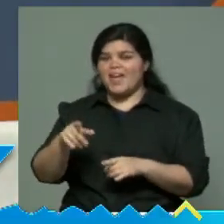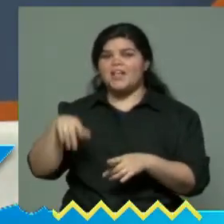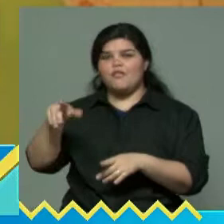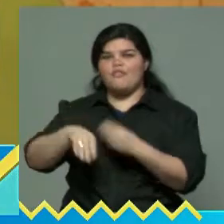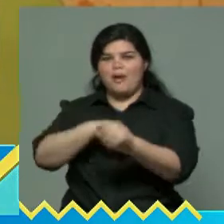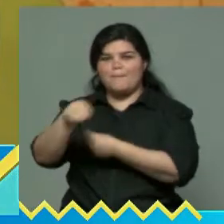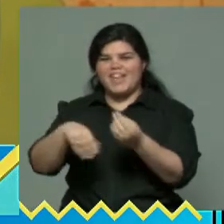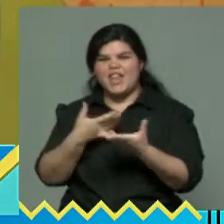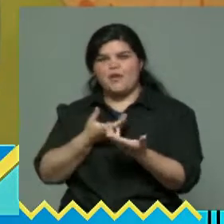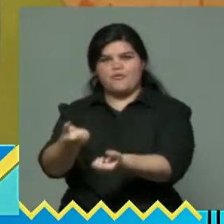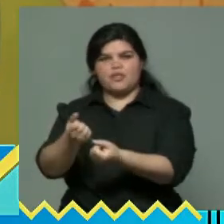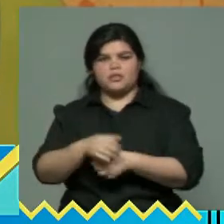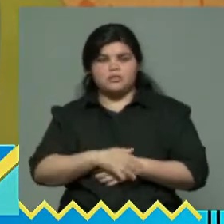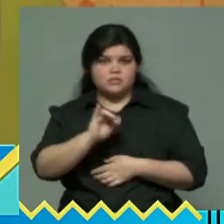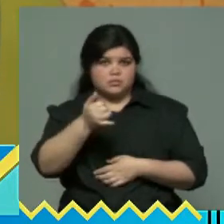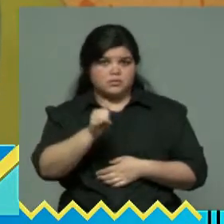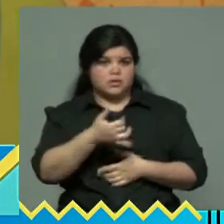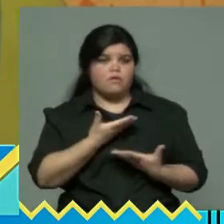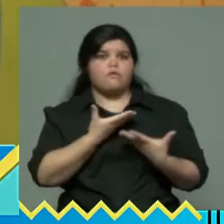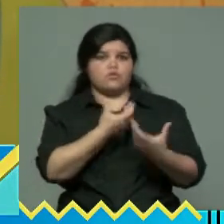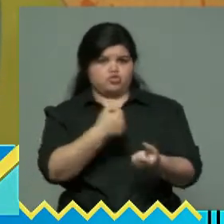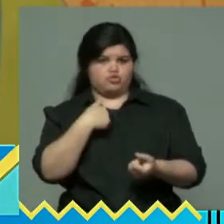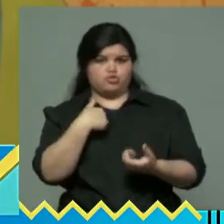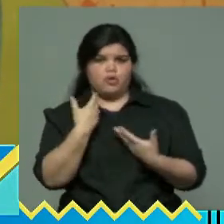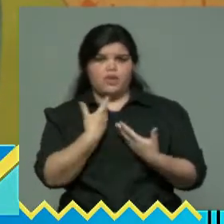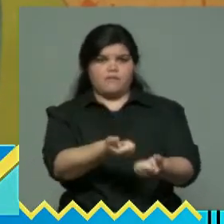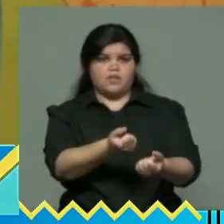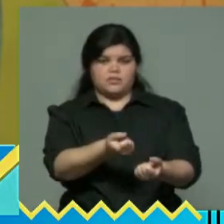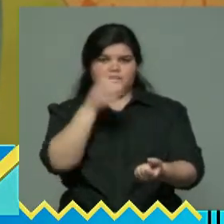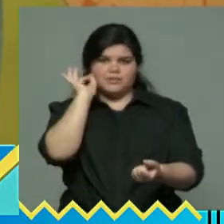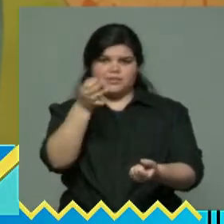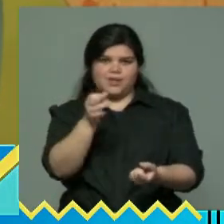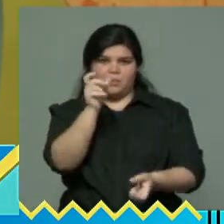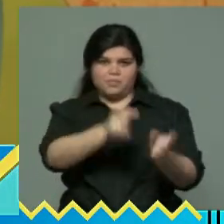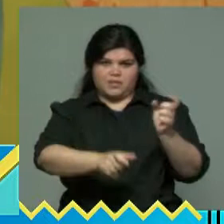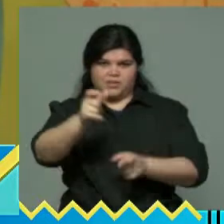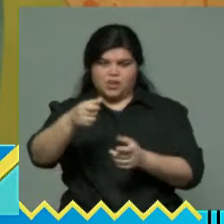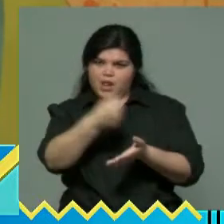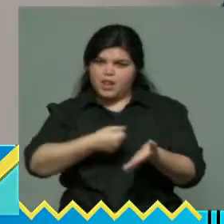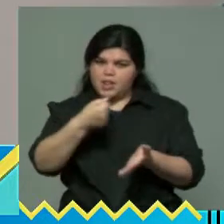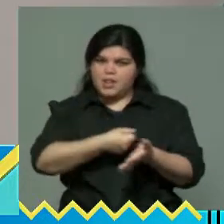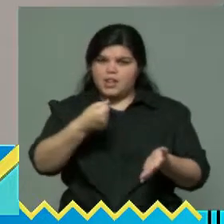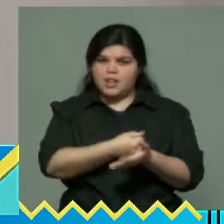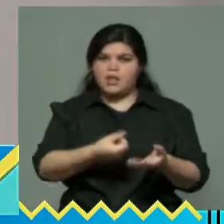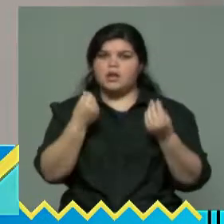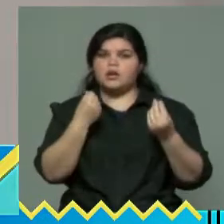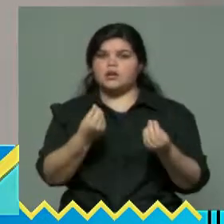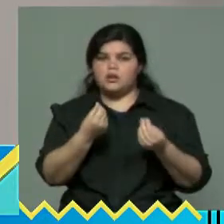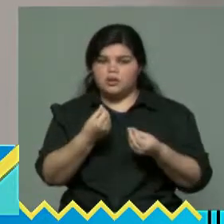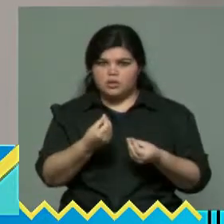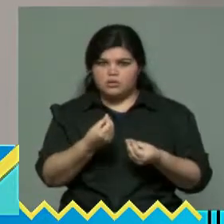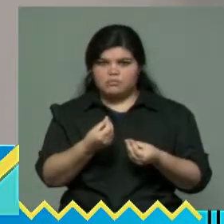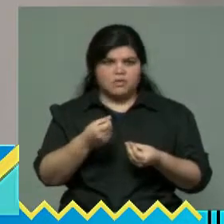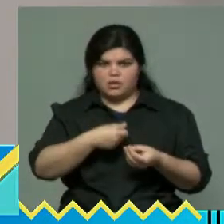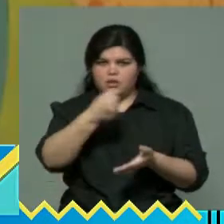con una bocanilla de gas, diciendo yo lo defiendo, o sea, que evidentemente la gente sabe que ahora va a tener que pelear a través de como sea para evitar